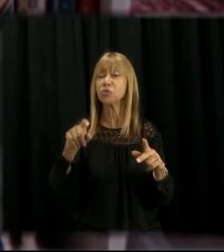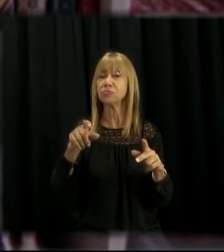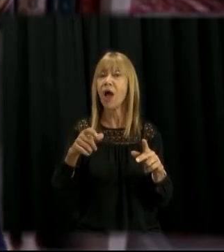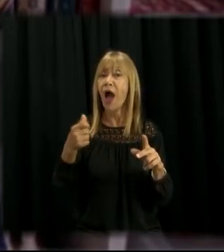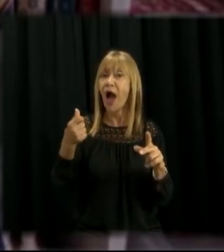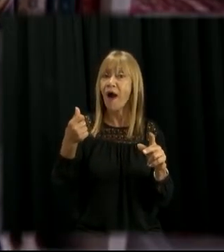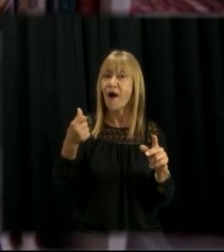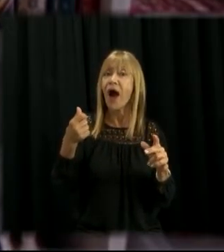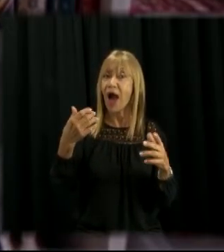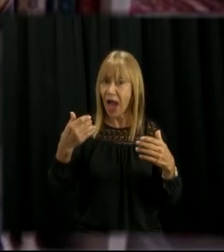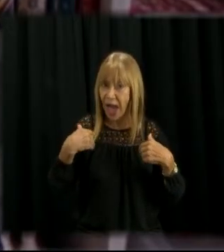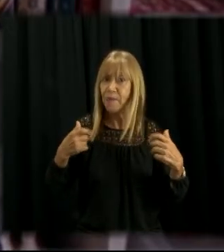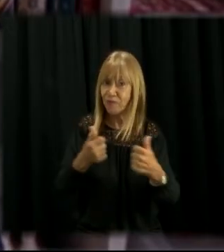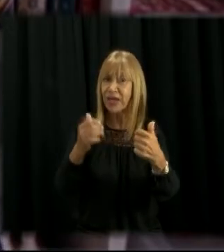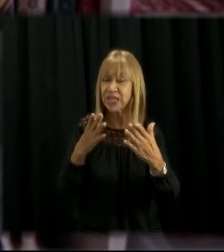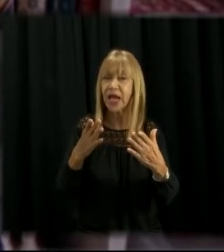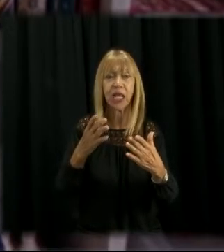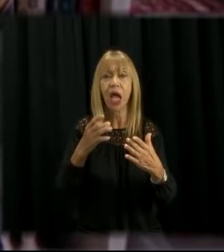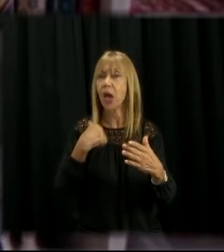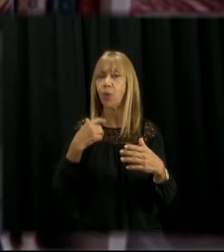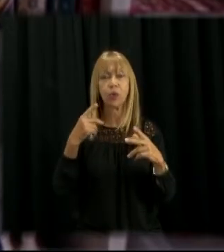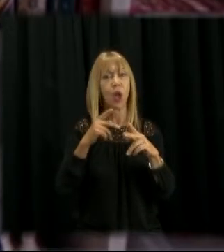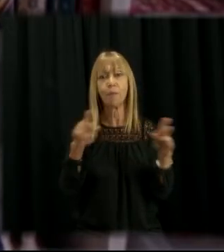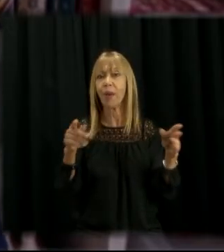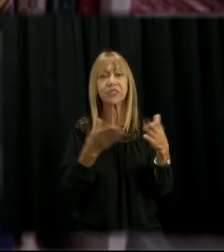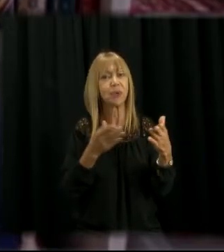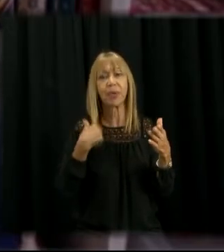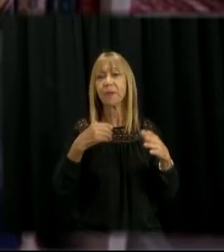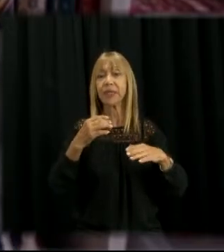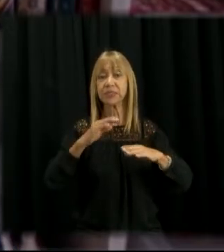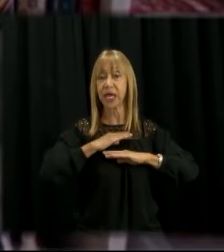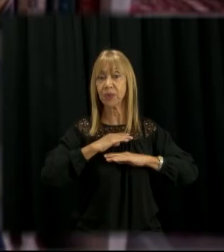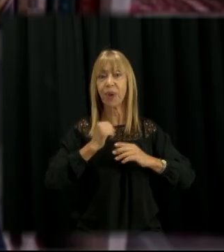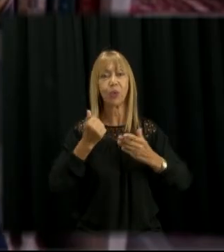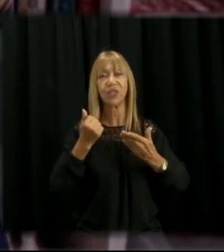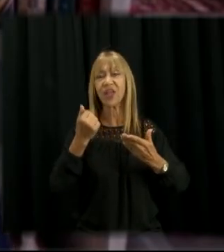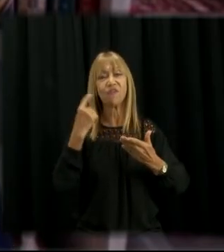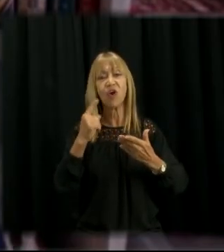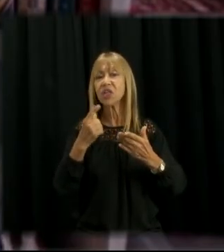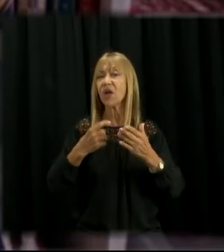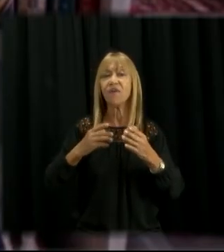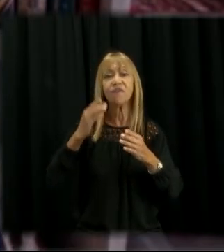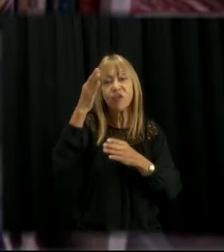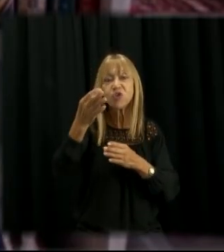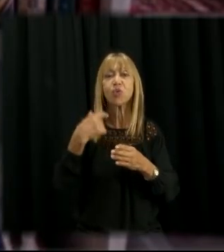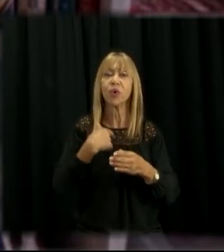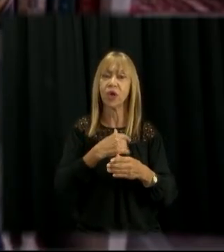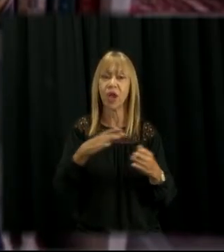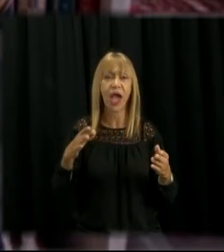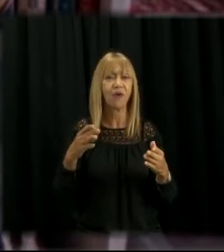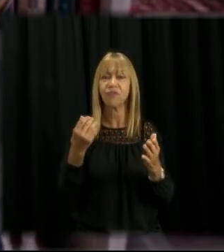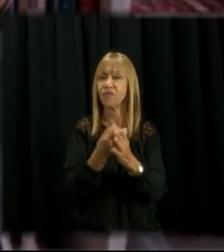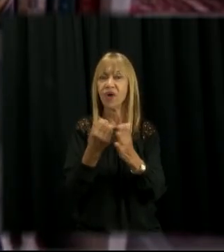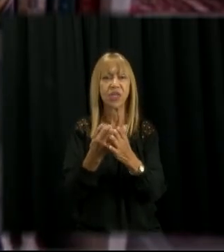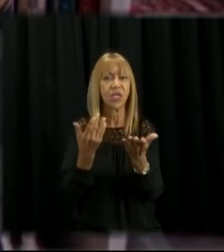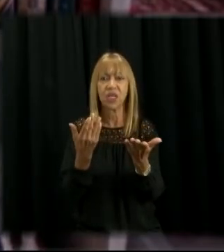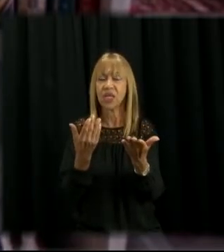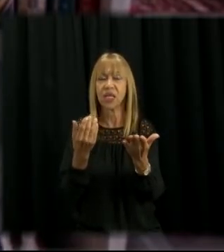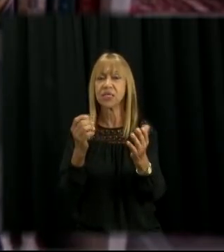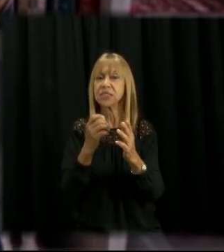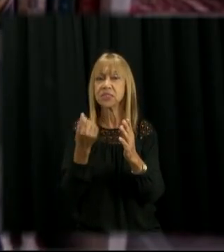dar el lujo de eso. Y ningún servidor público puede estar satisfecho para decir que en el futuro vamos a